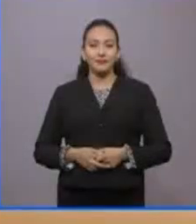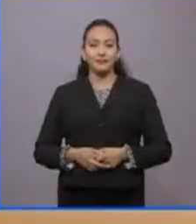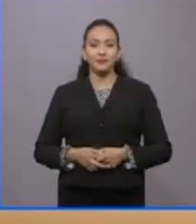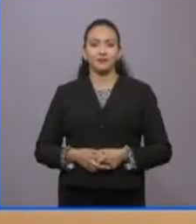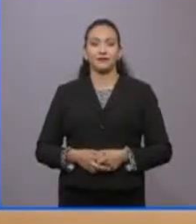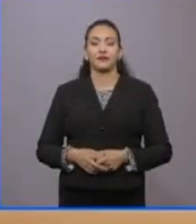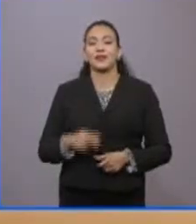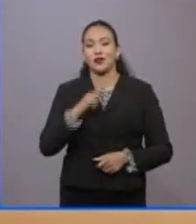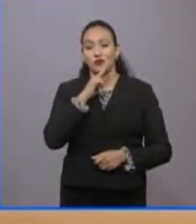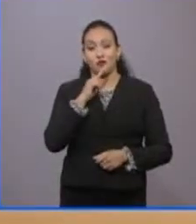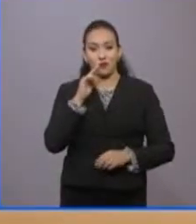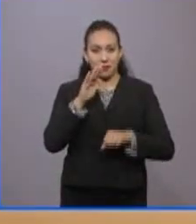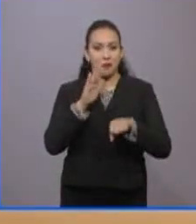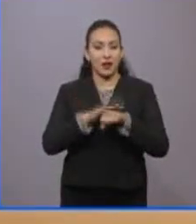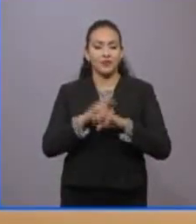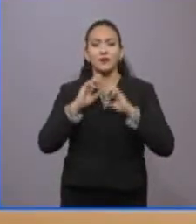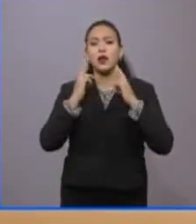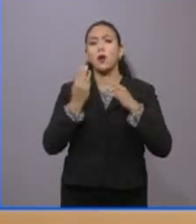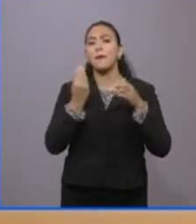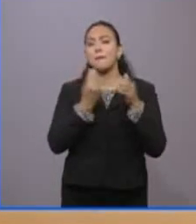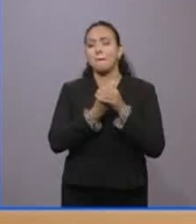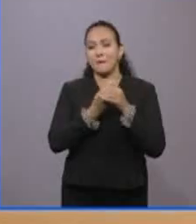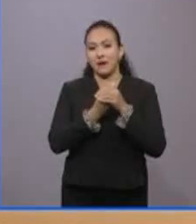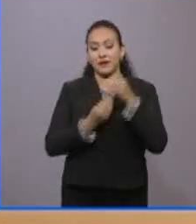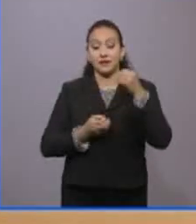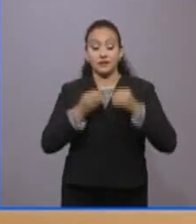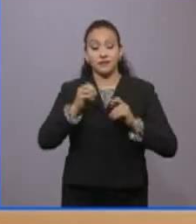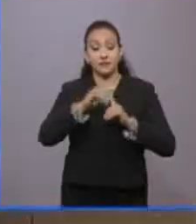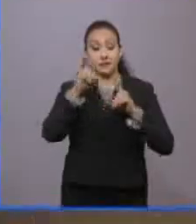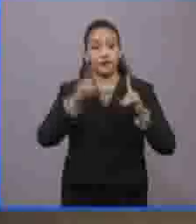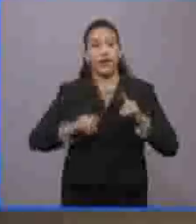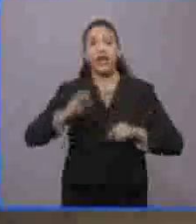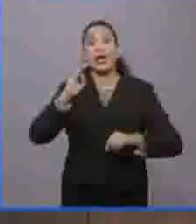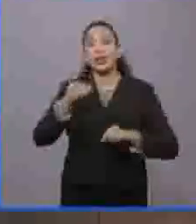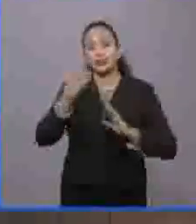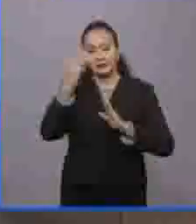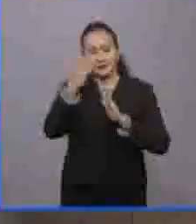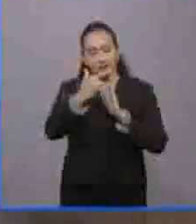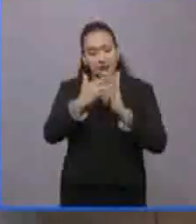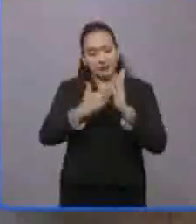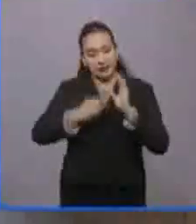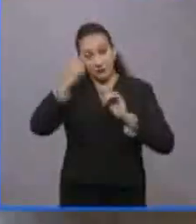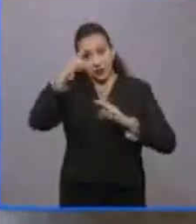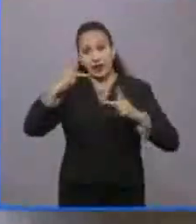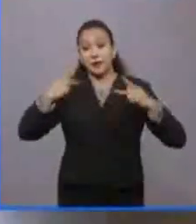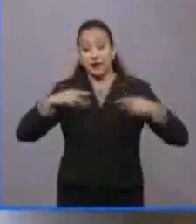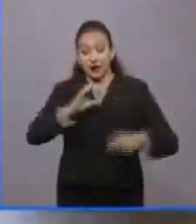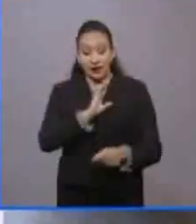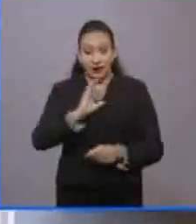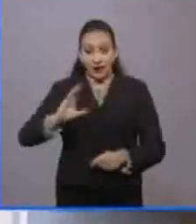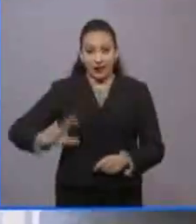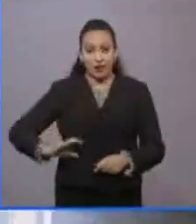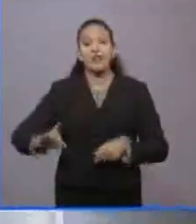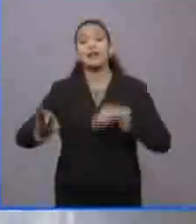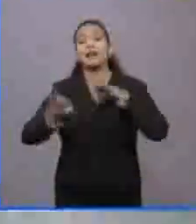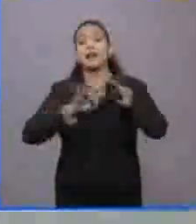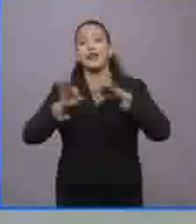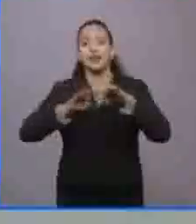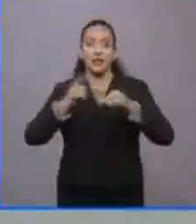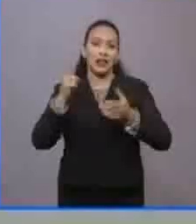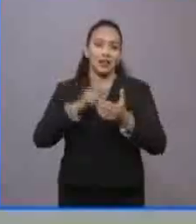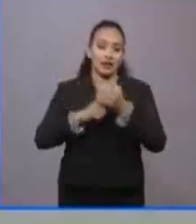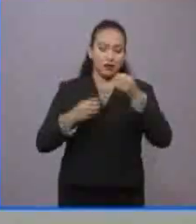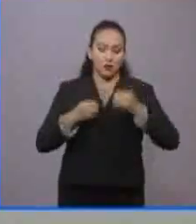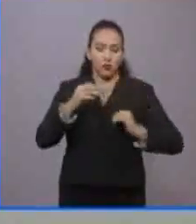En más noticias, en sesión privada, el Pleno de la Corte aprobó los lineamientos para personas candidatas que laboran en el máximo